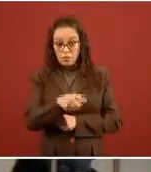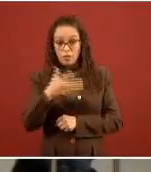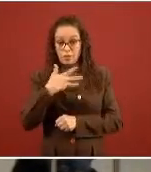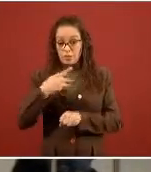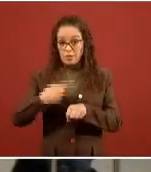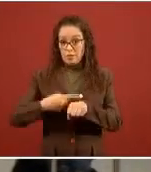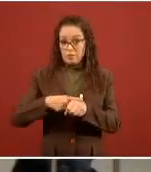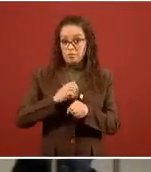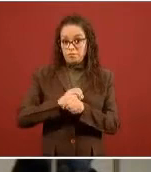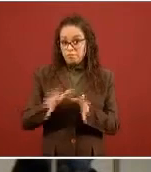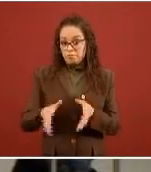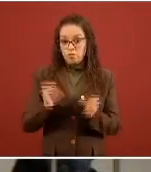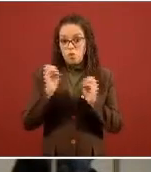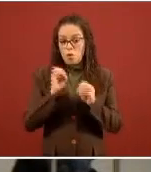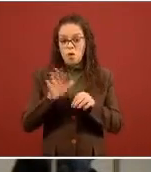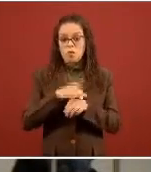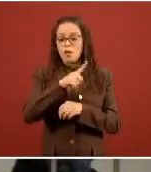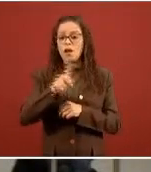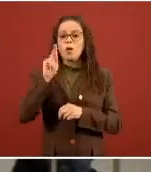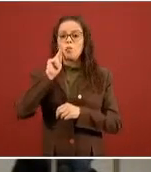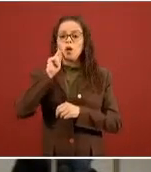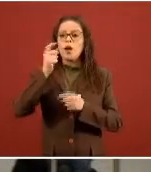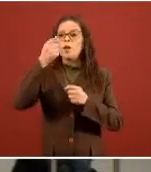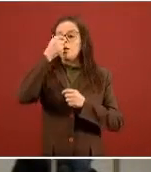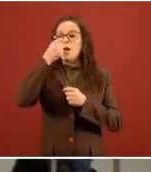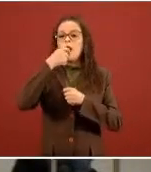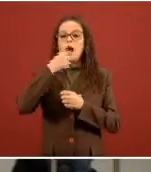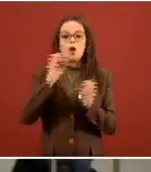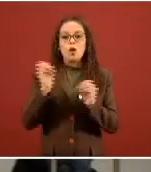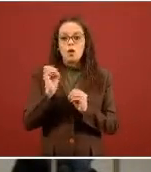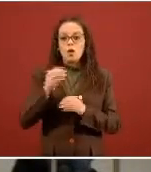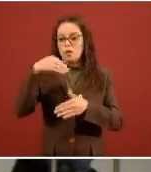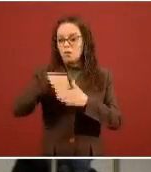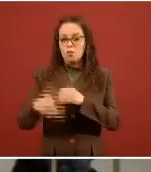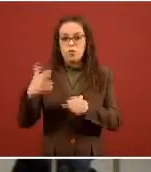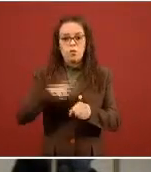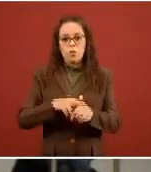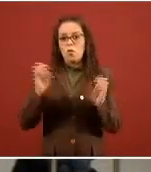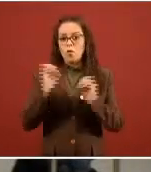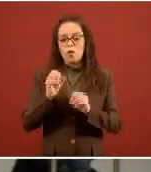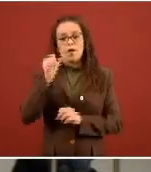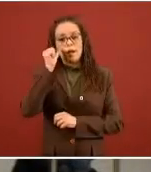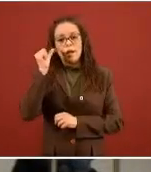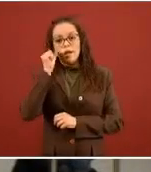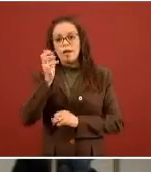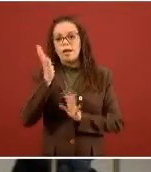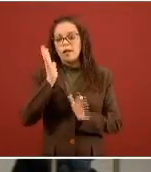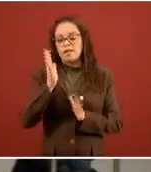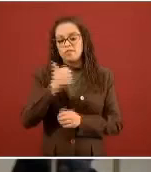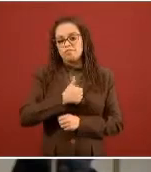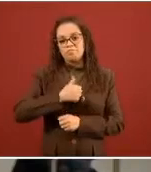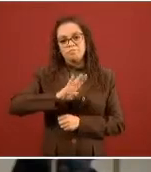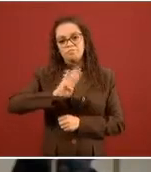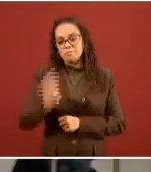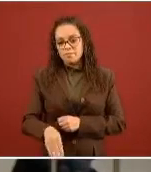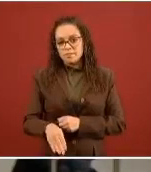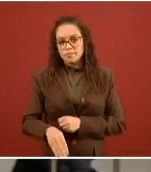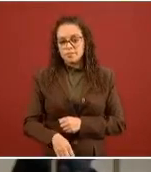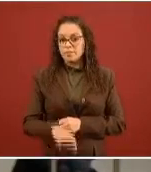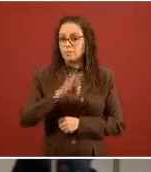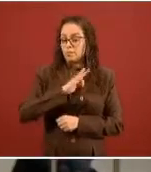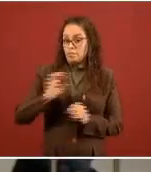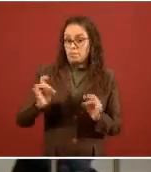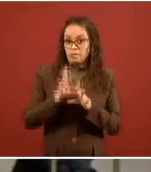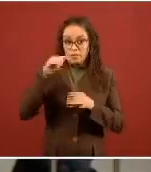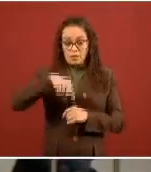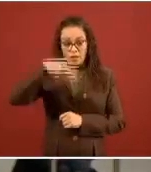sospechoso sí, pero no le hicieron la prueba ni lo recibieron en hospital y ayer falleció. Entonces, hay la posibilidad de que en México se estén presentando